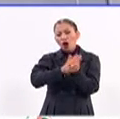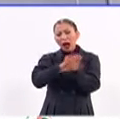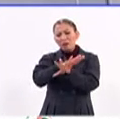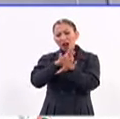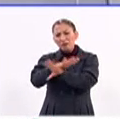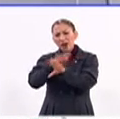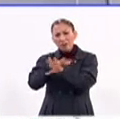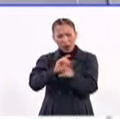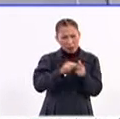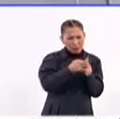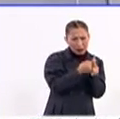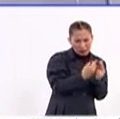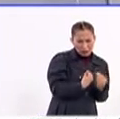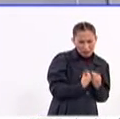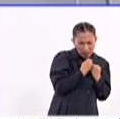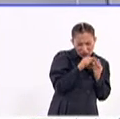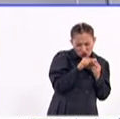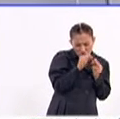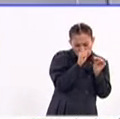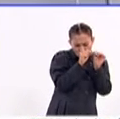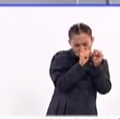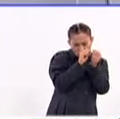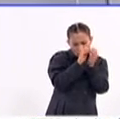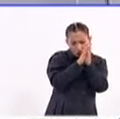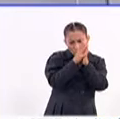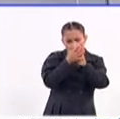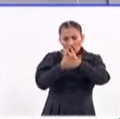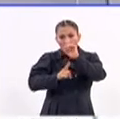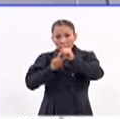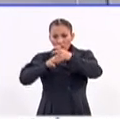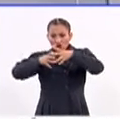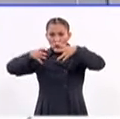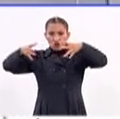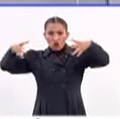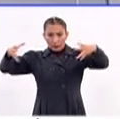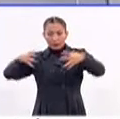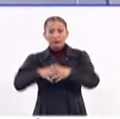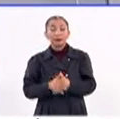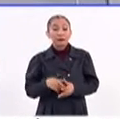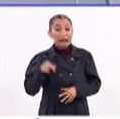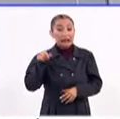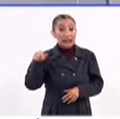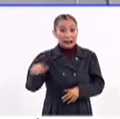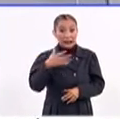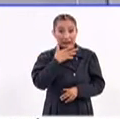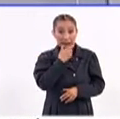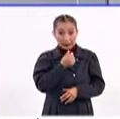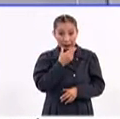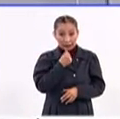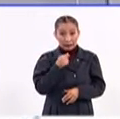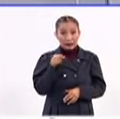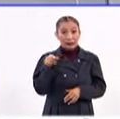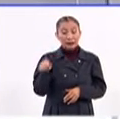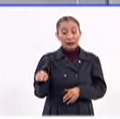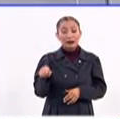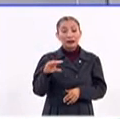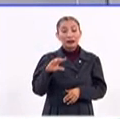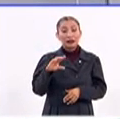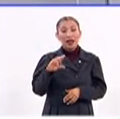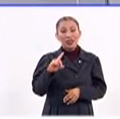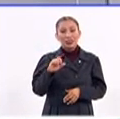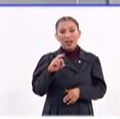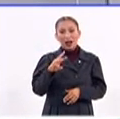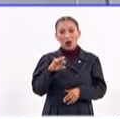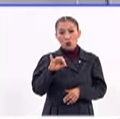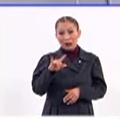especies desde el origen de la vida hasta tener animales superiores. Él, por su parte, en el momento en